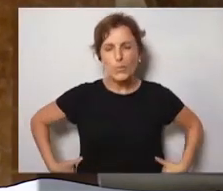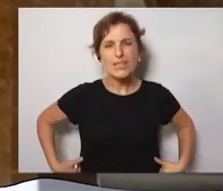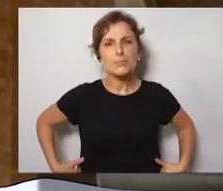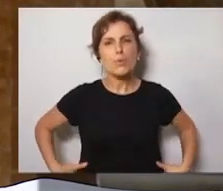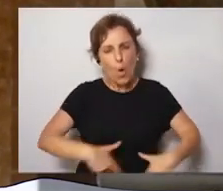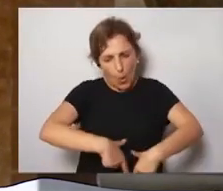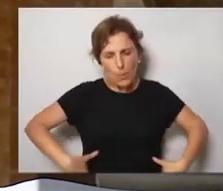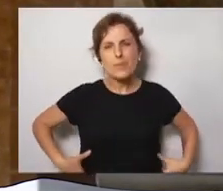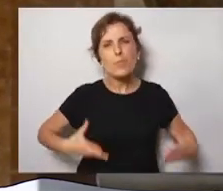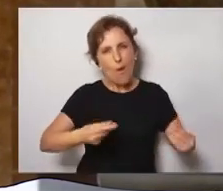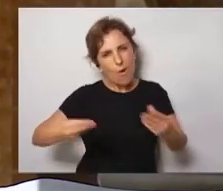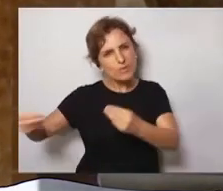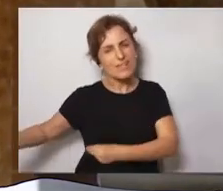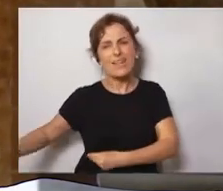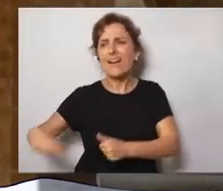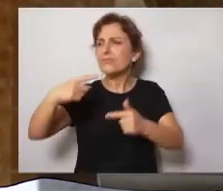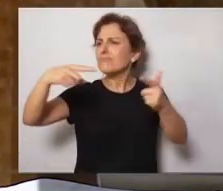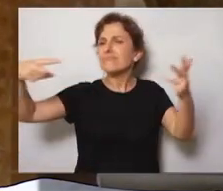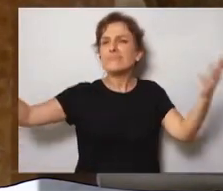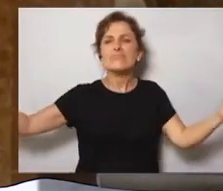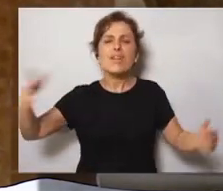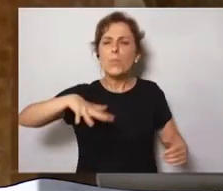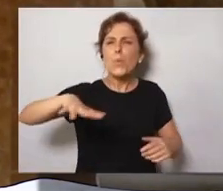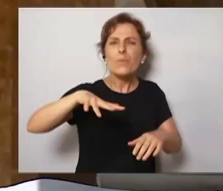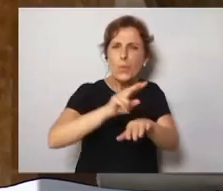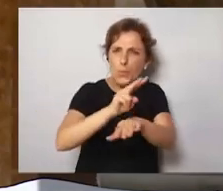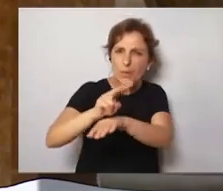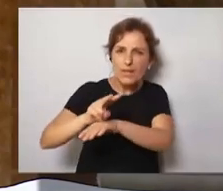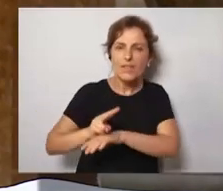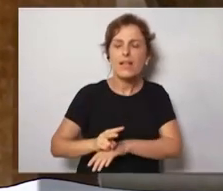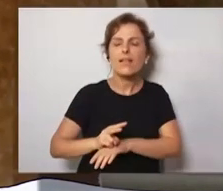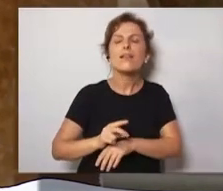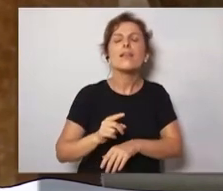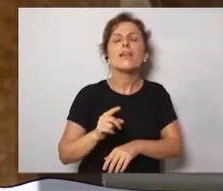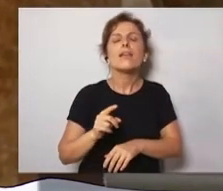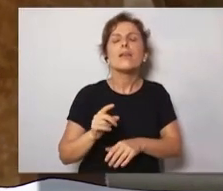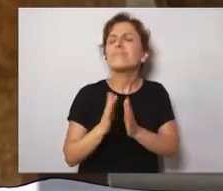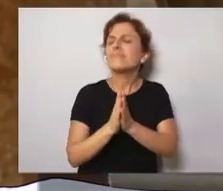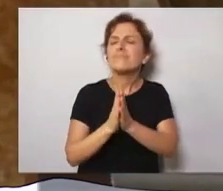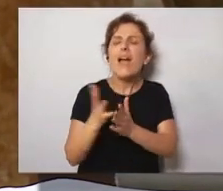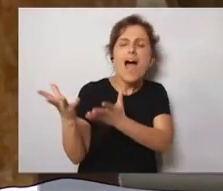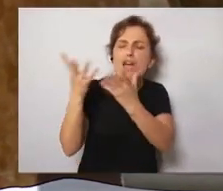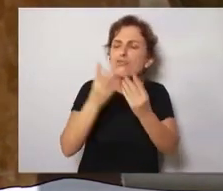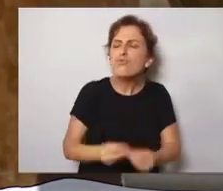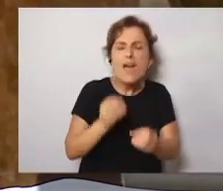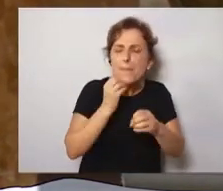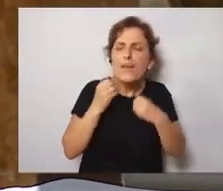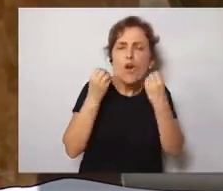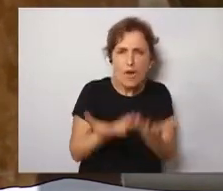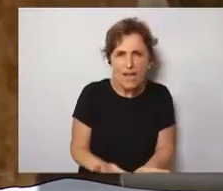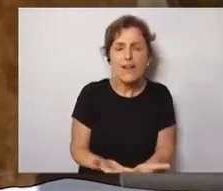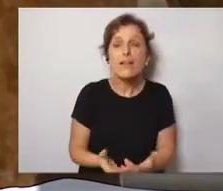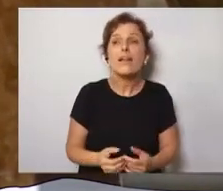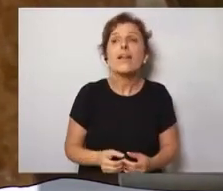los que cuidan de tu pueblo llévala a su perfección por la práctica de la caridad acuérdate de nuestros hermanos